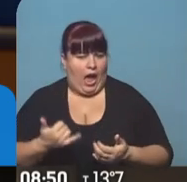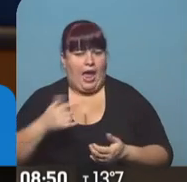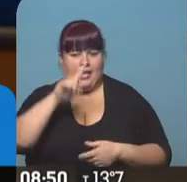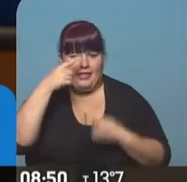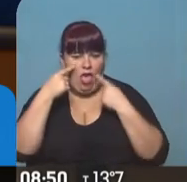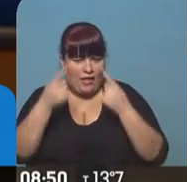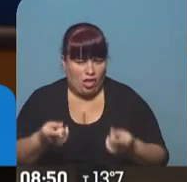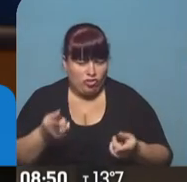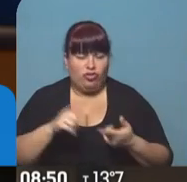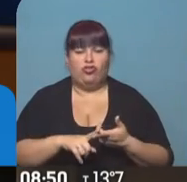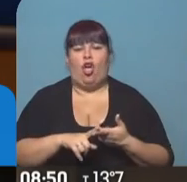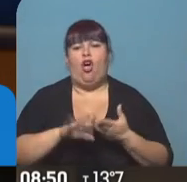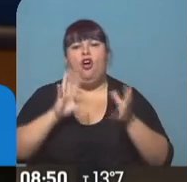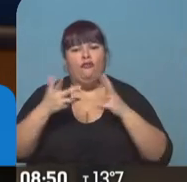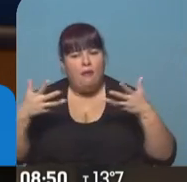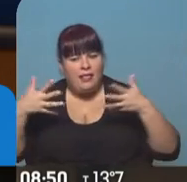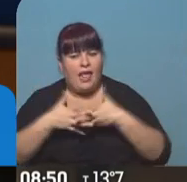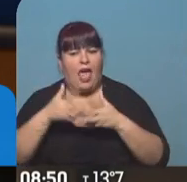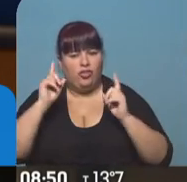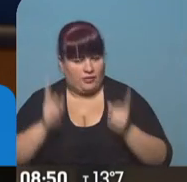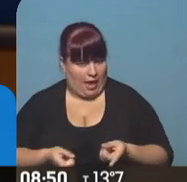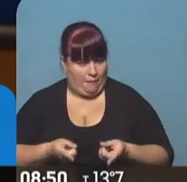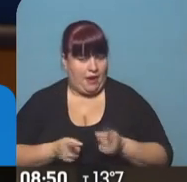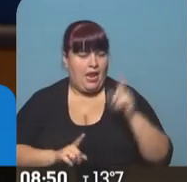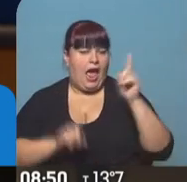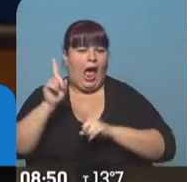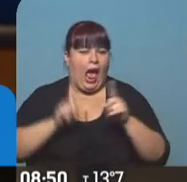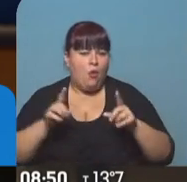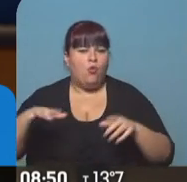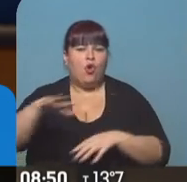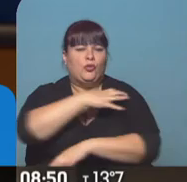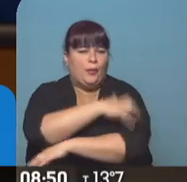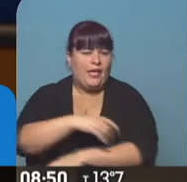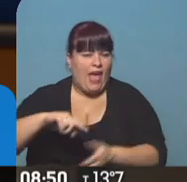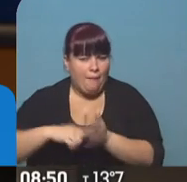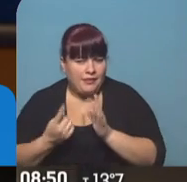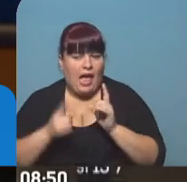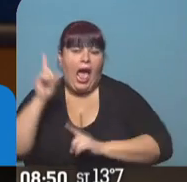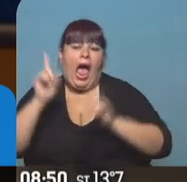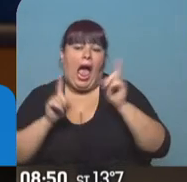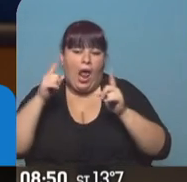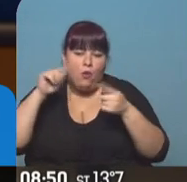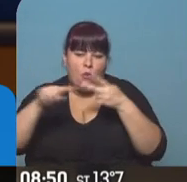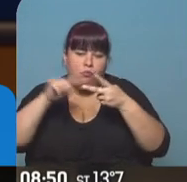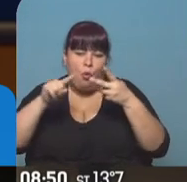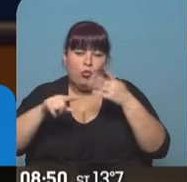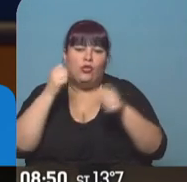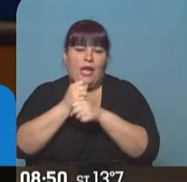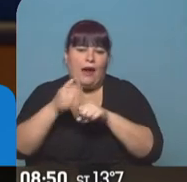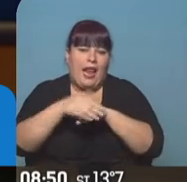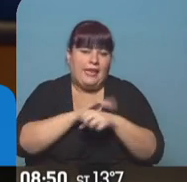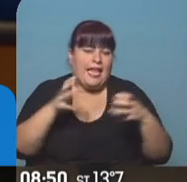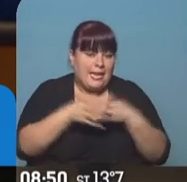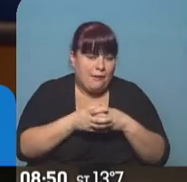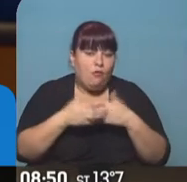estado el nivel de integración también de algunos asentamientos urbanos algunos de los ejes que ha venido trabajando horacio y su